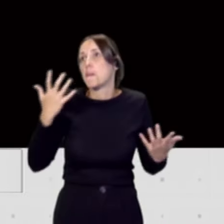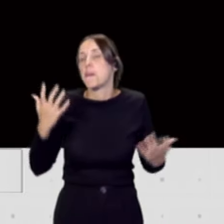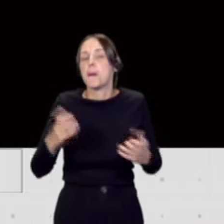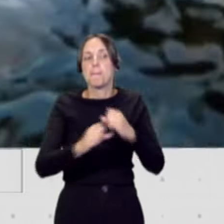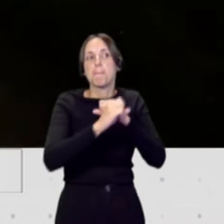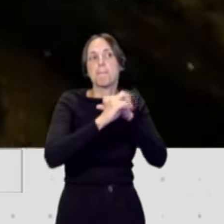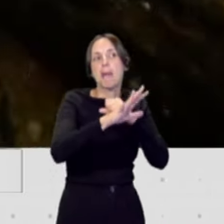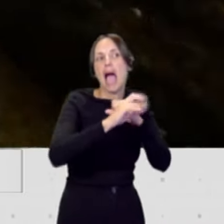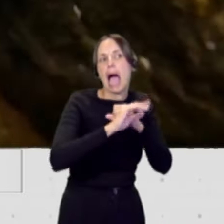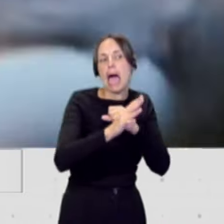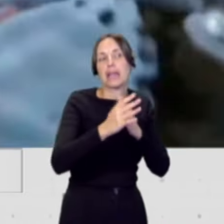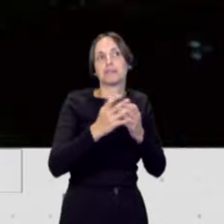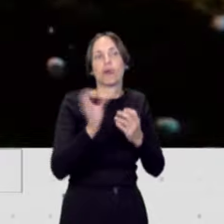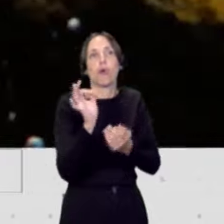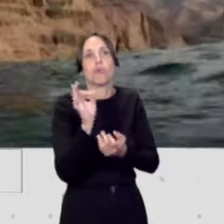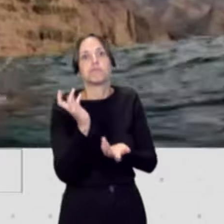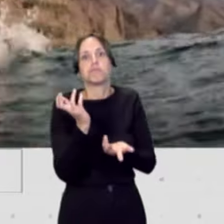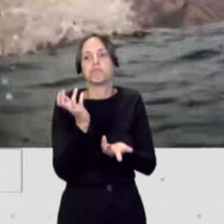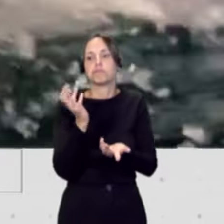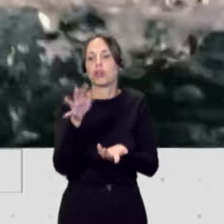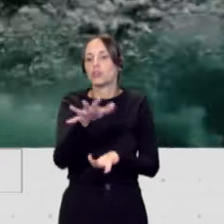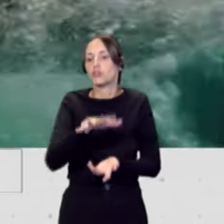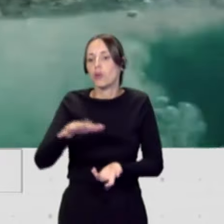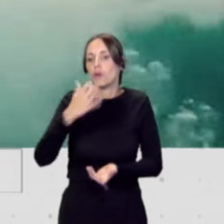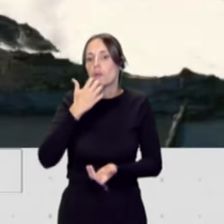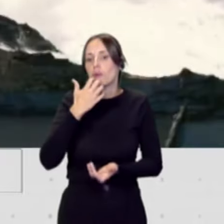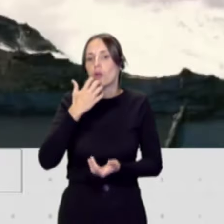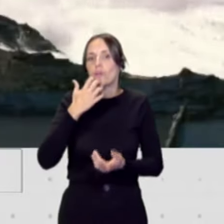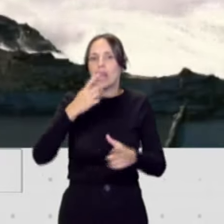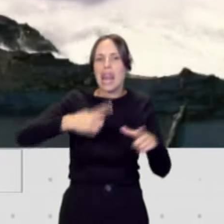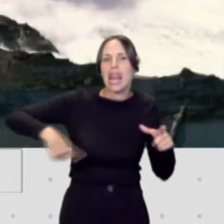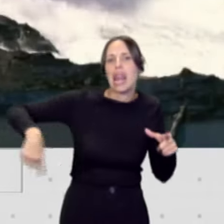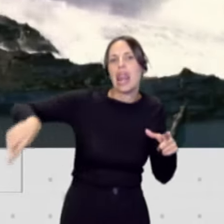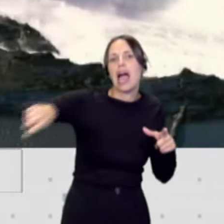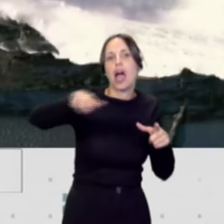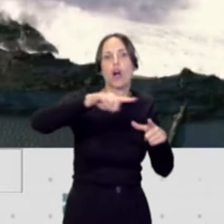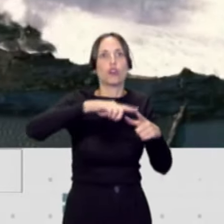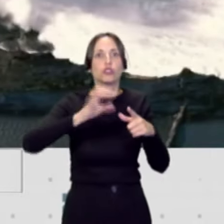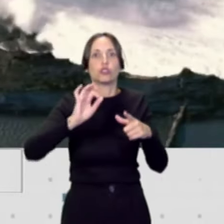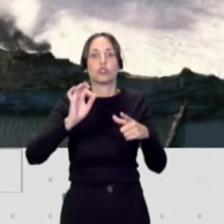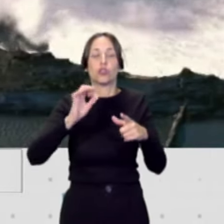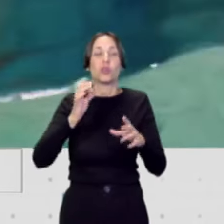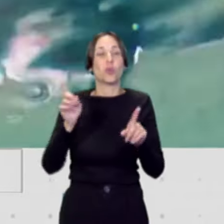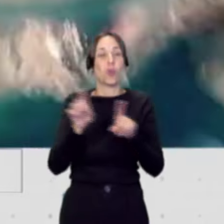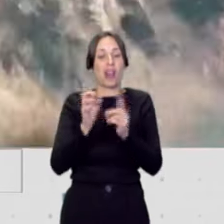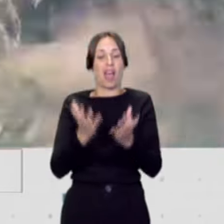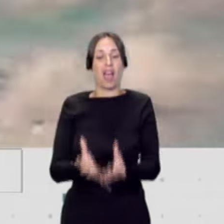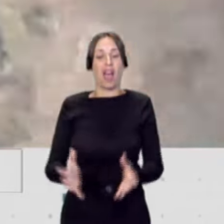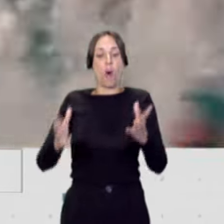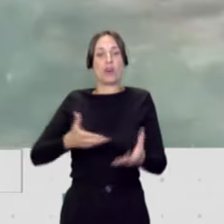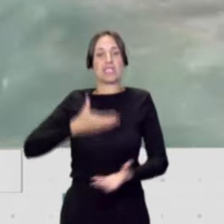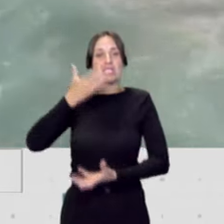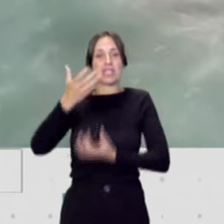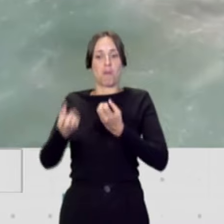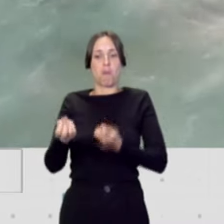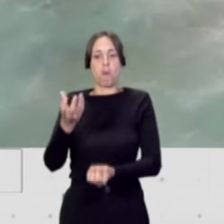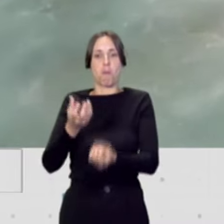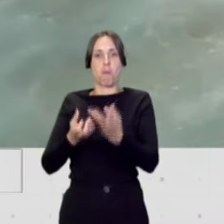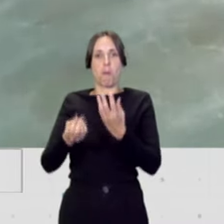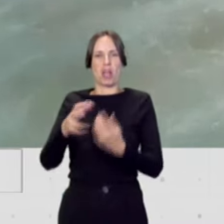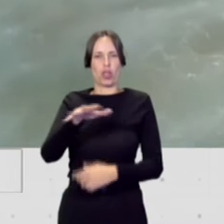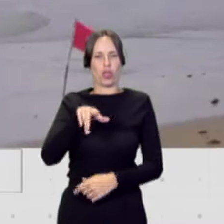sino de pues zonas tipo lagos o charcos, aguas termales, que hay muchas en esas zonas, a lo mejor a nosotros no suena tanto,